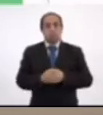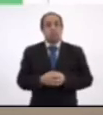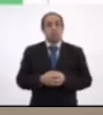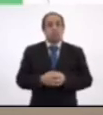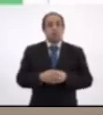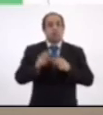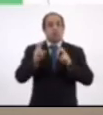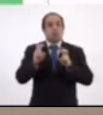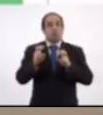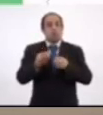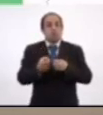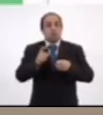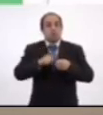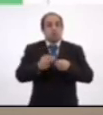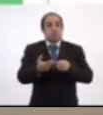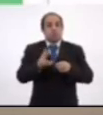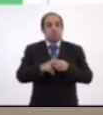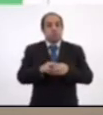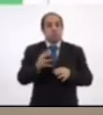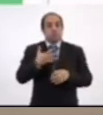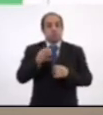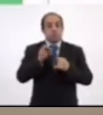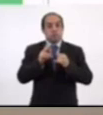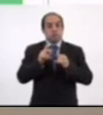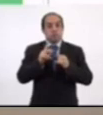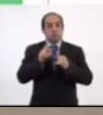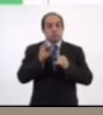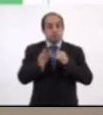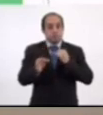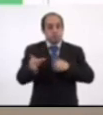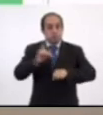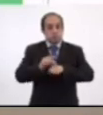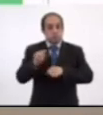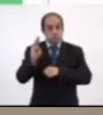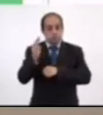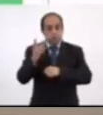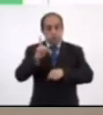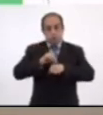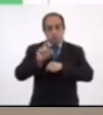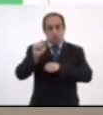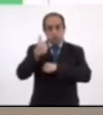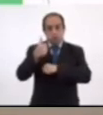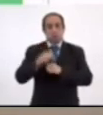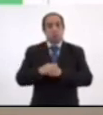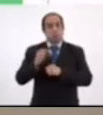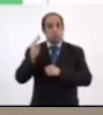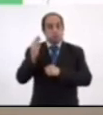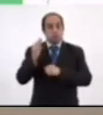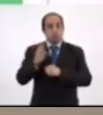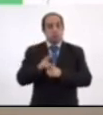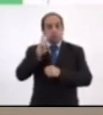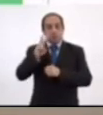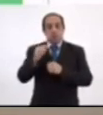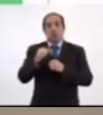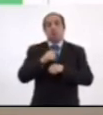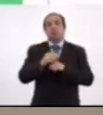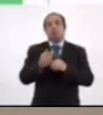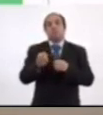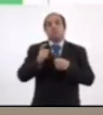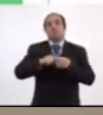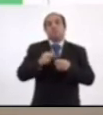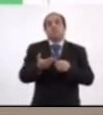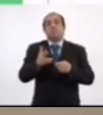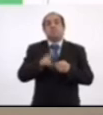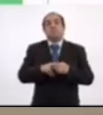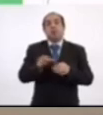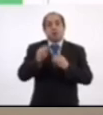los ingresos, ya prácticamente con corte de los últimos días de mayo, esto es al día 26 de mayo, pueden ver que el número de ingresos ha disminuido de manera